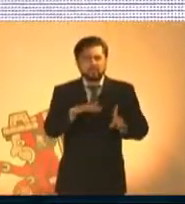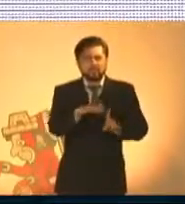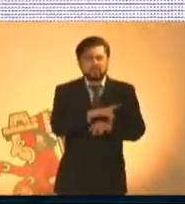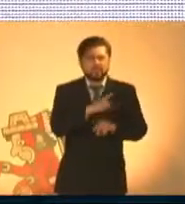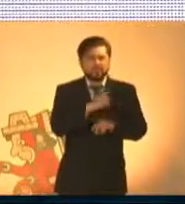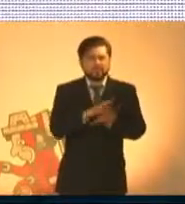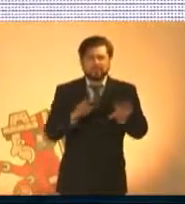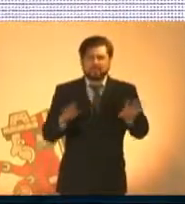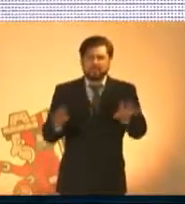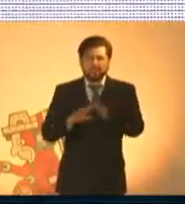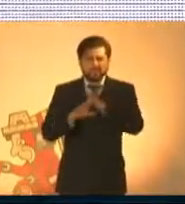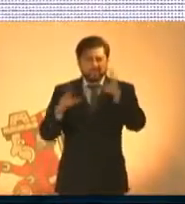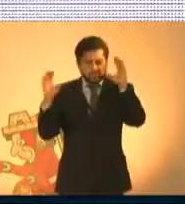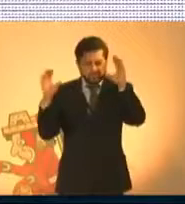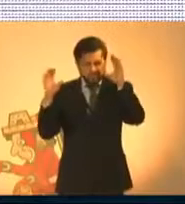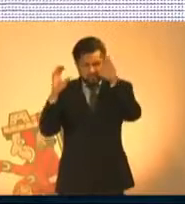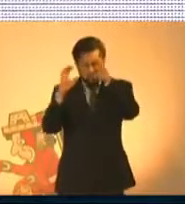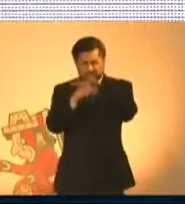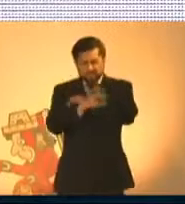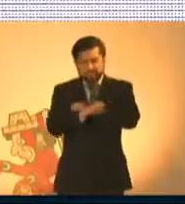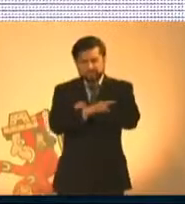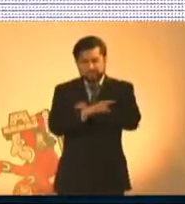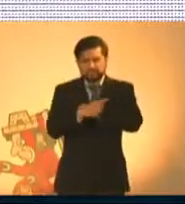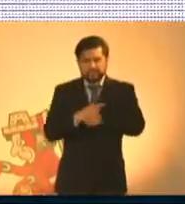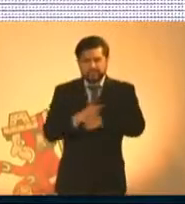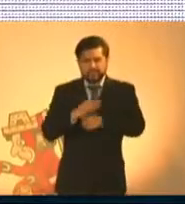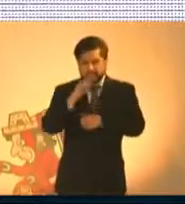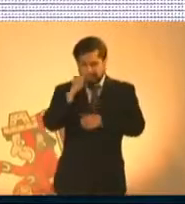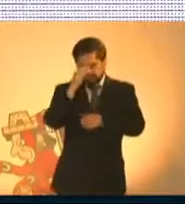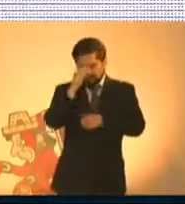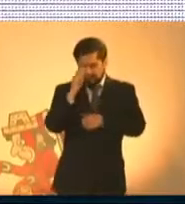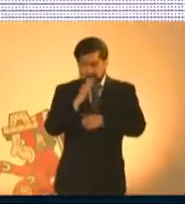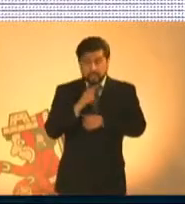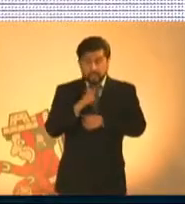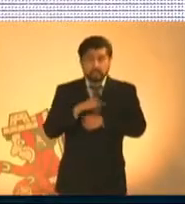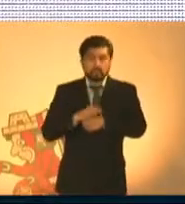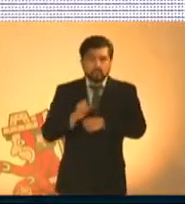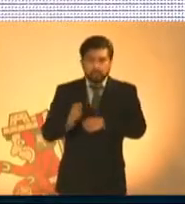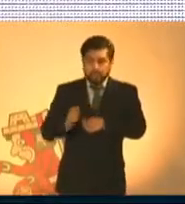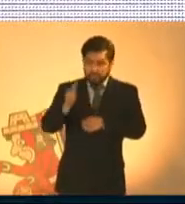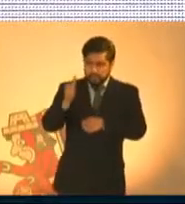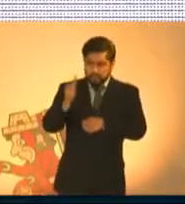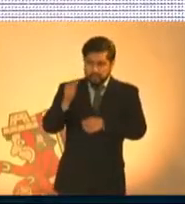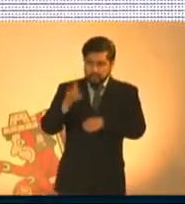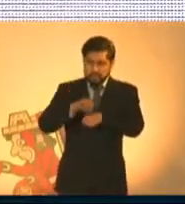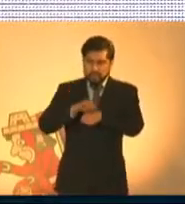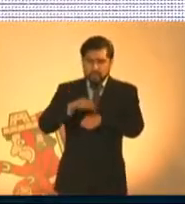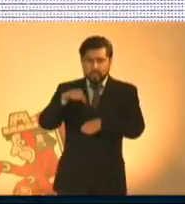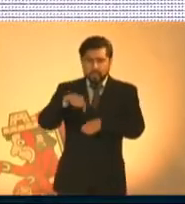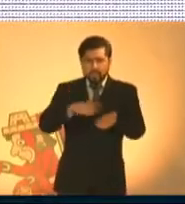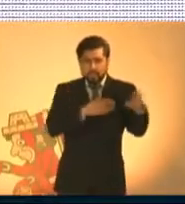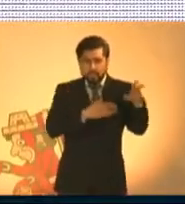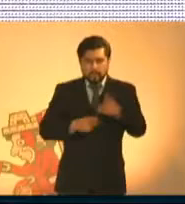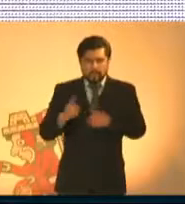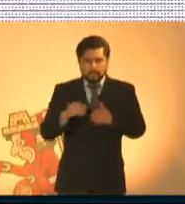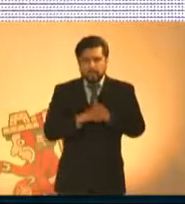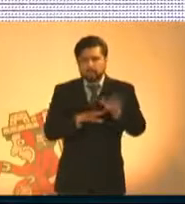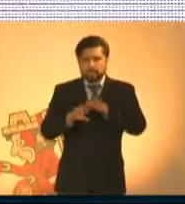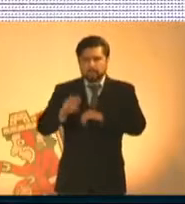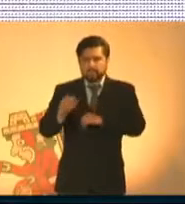no y bueno fue empezar bueno cuando llegue la primera vez a méxico en 1969